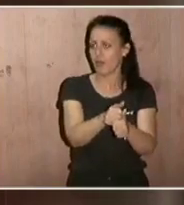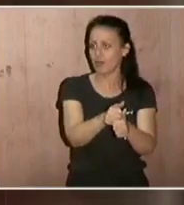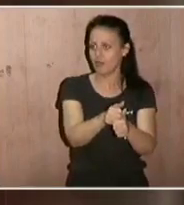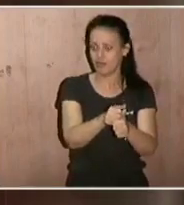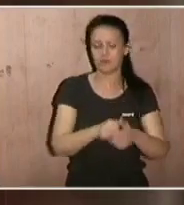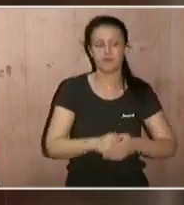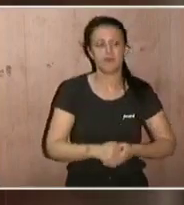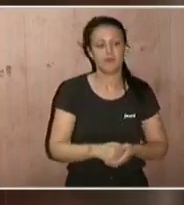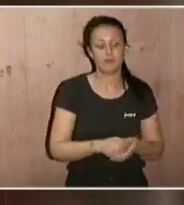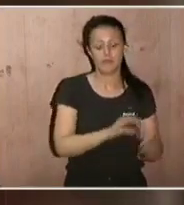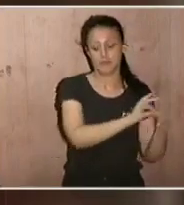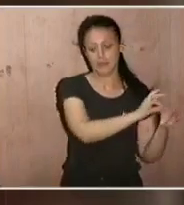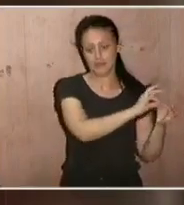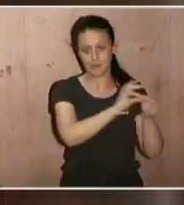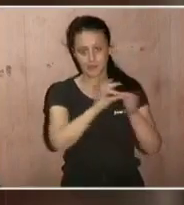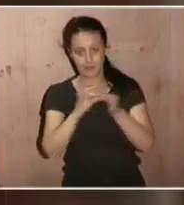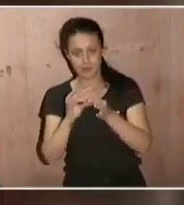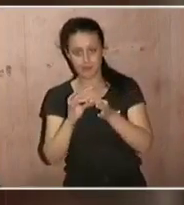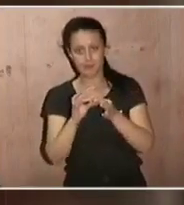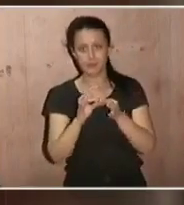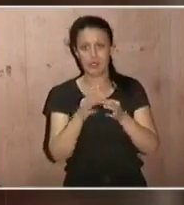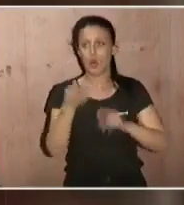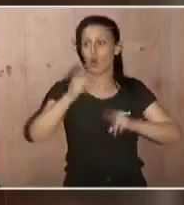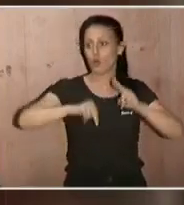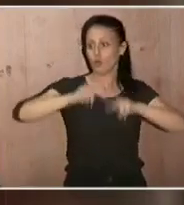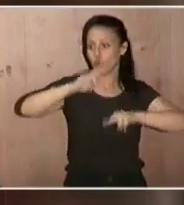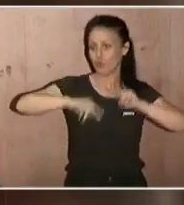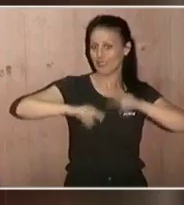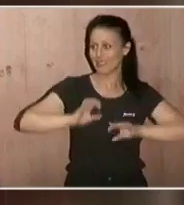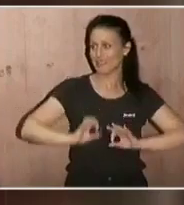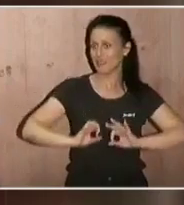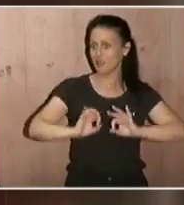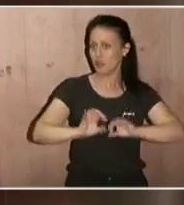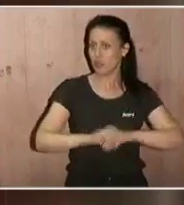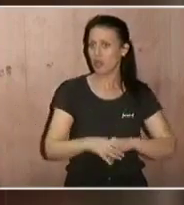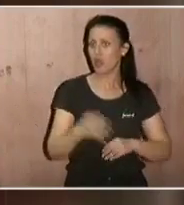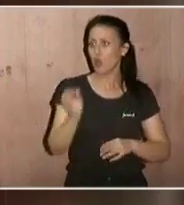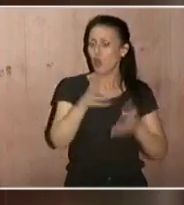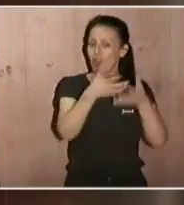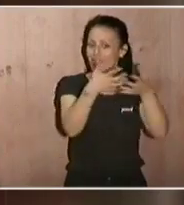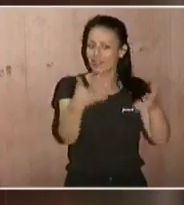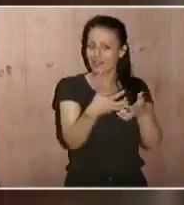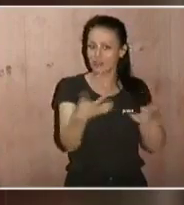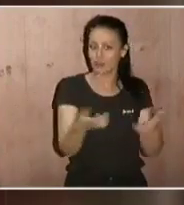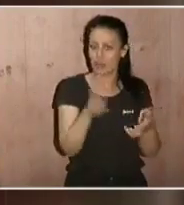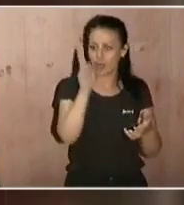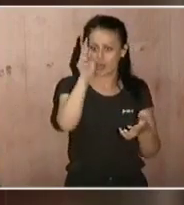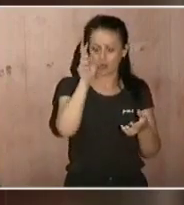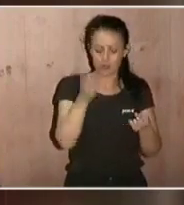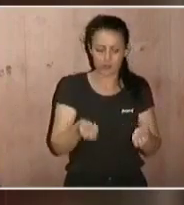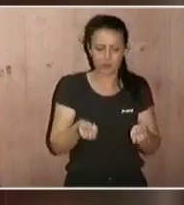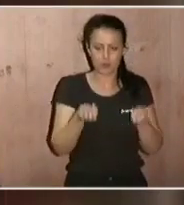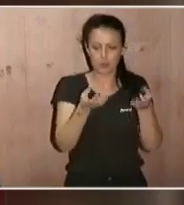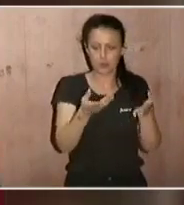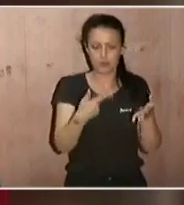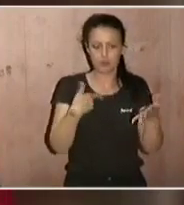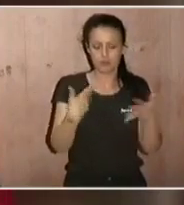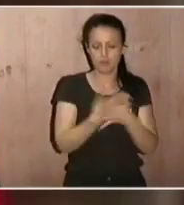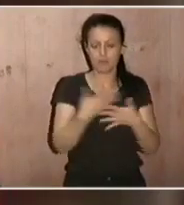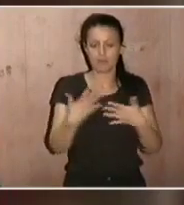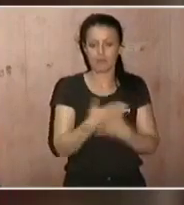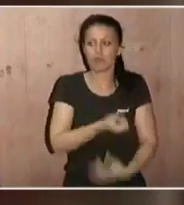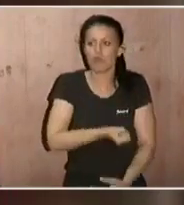las vinculaciones singulares urbanísticas o el texto con fines docentes que combina sus dos